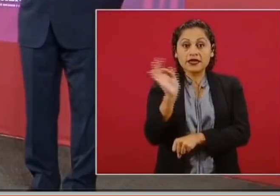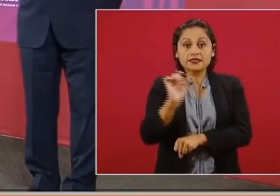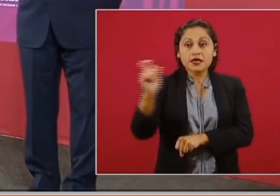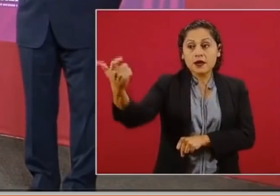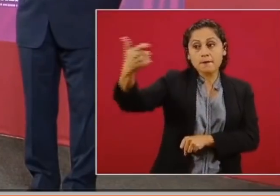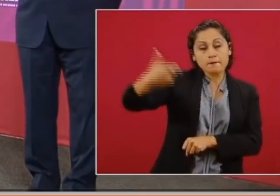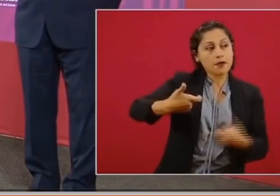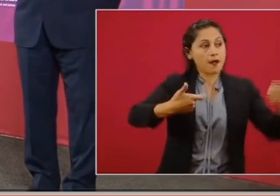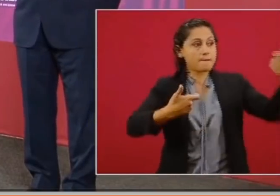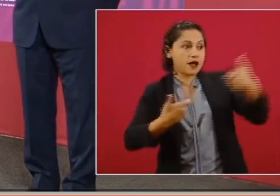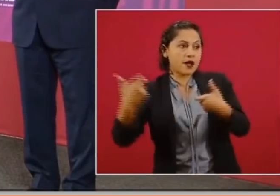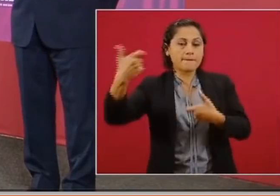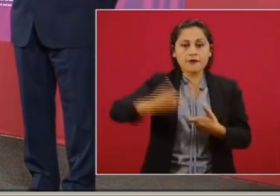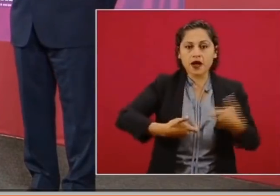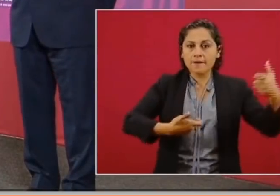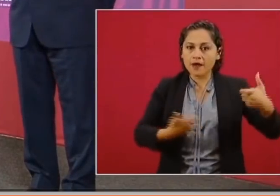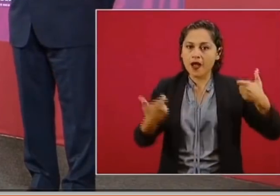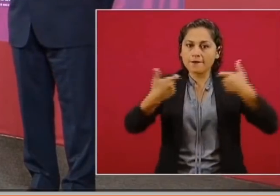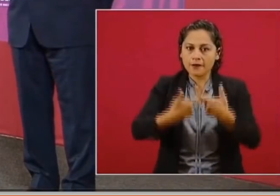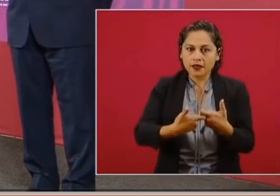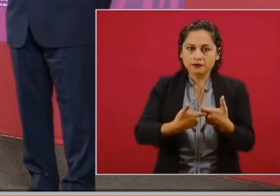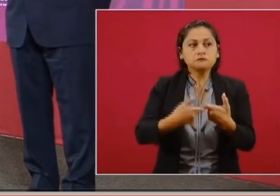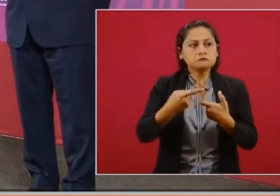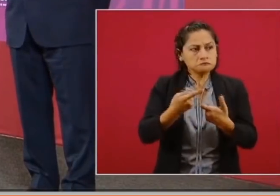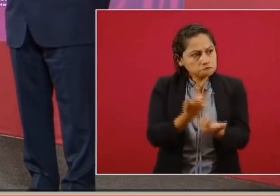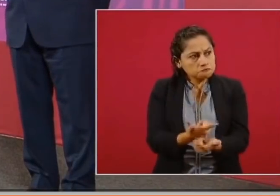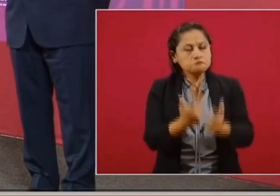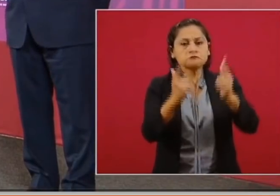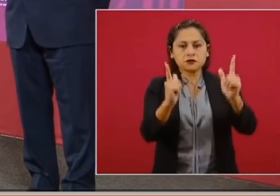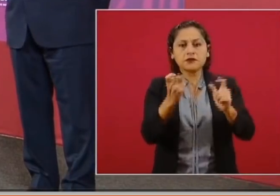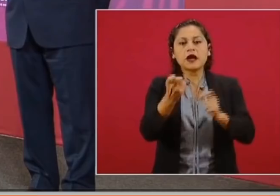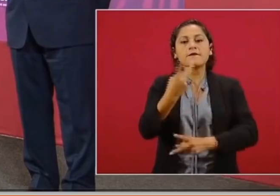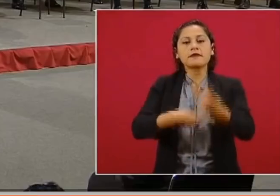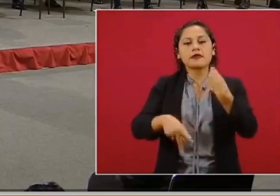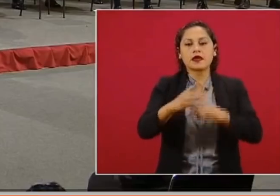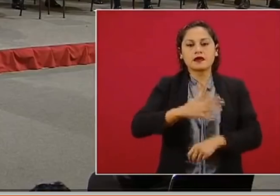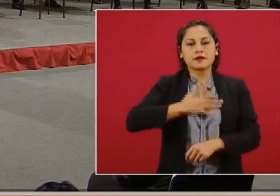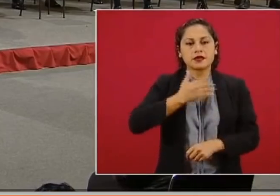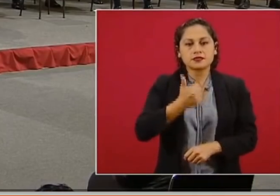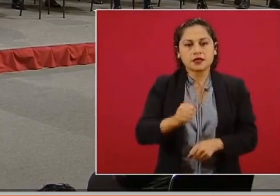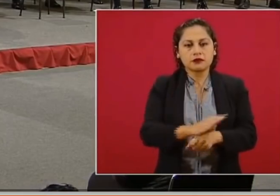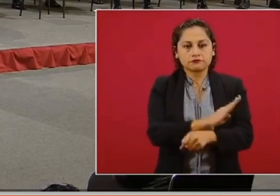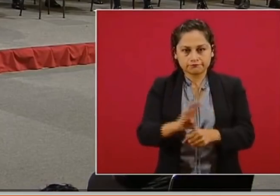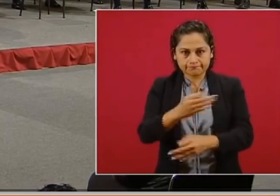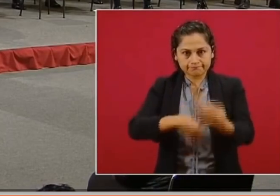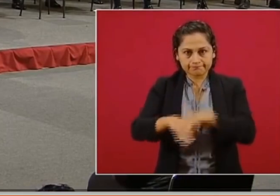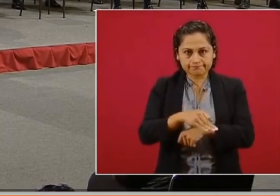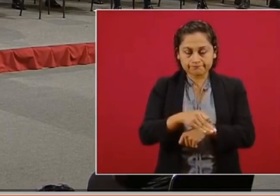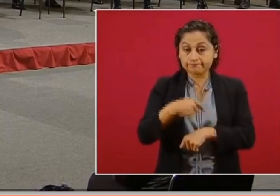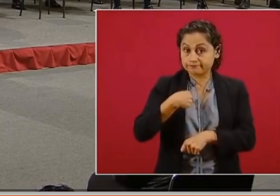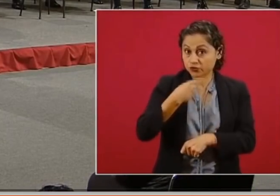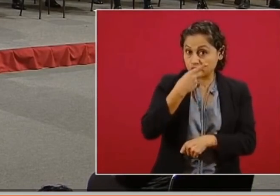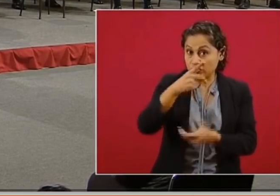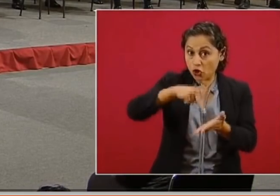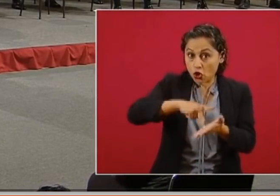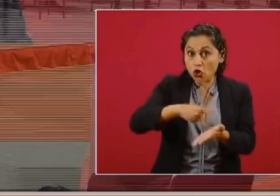prioridad al bienestar. Y termino subrayando: nadie hará por México lo que